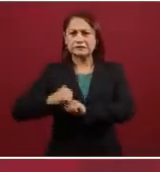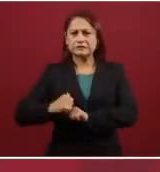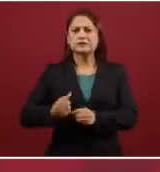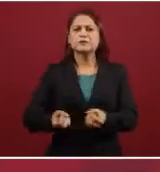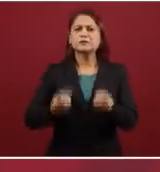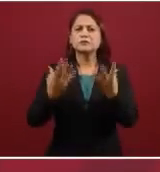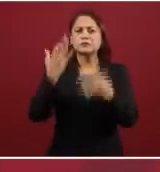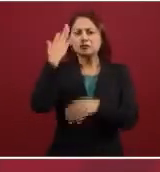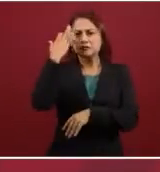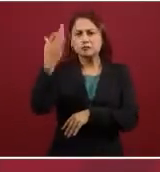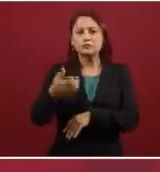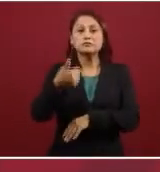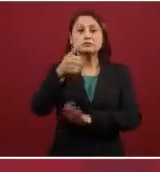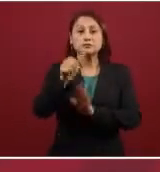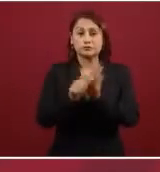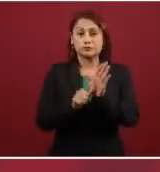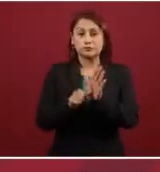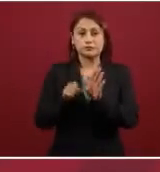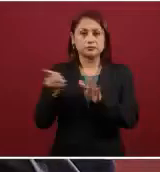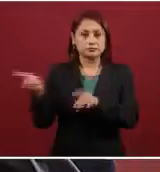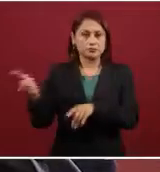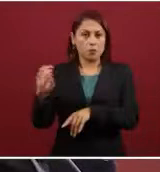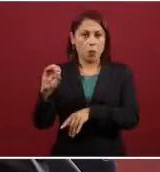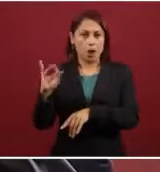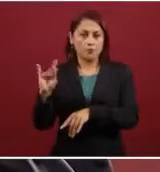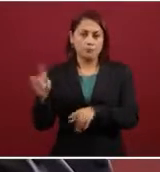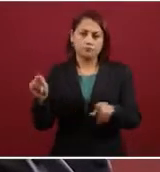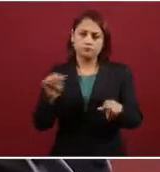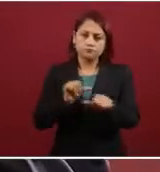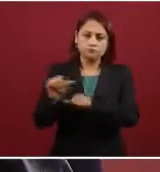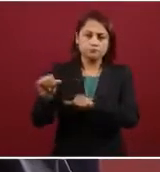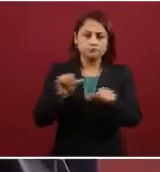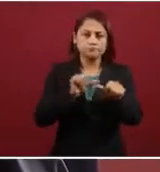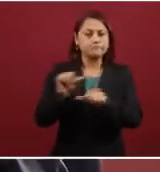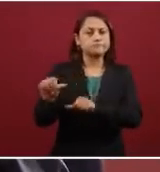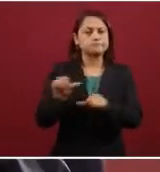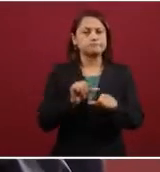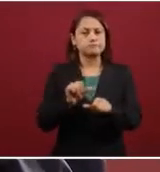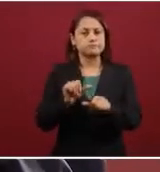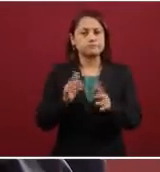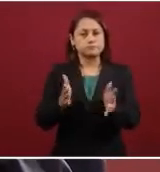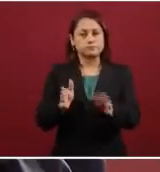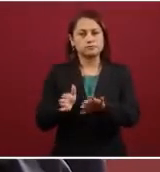¿Qué fue el gobierno de Carranza?